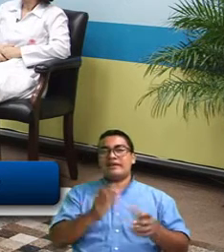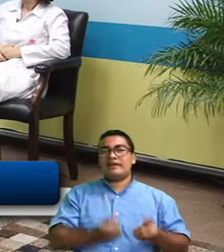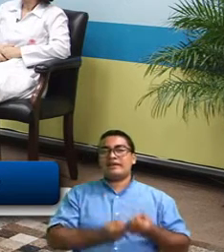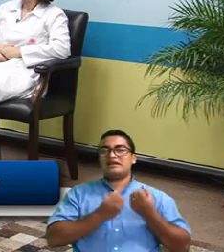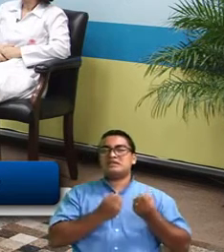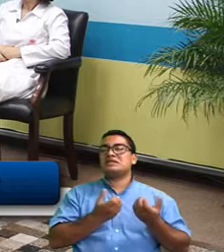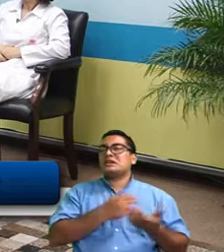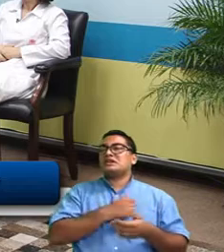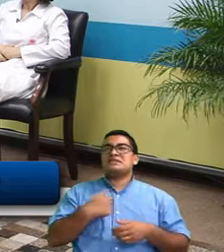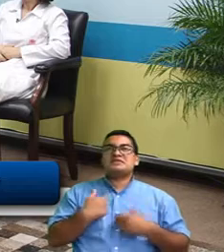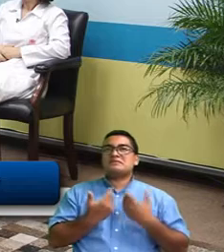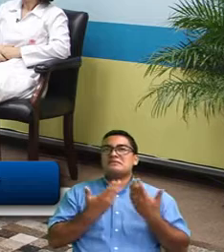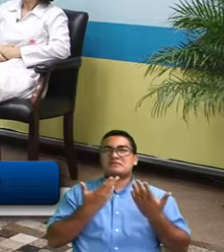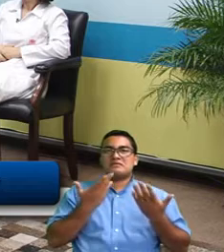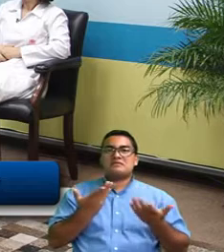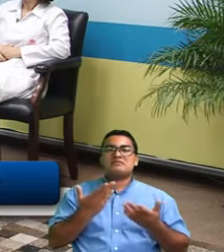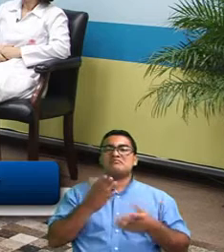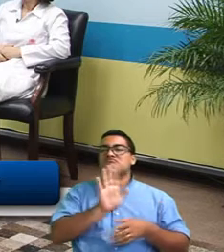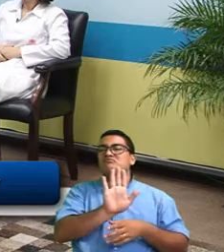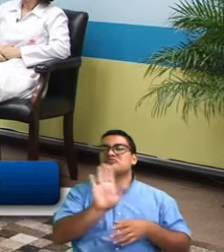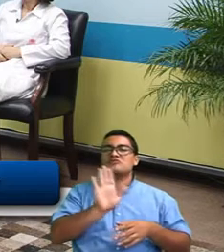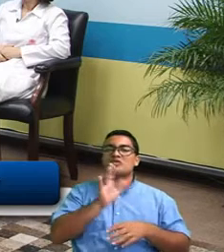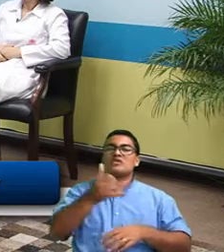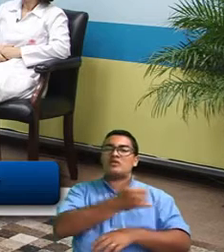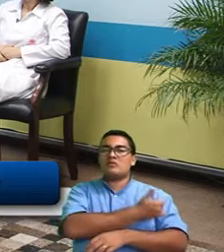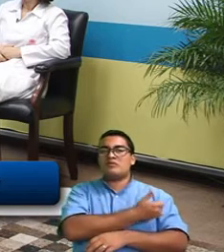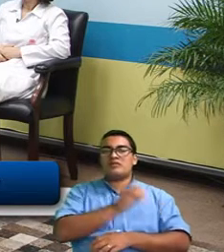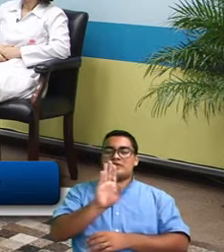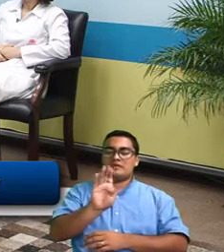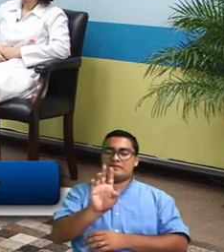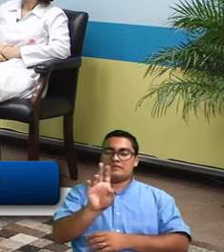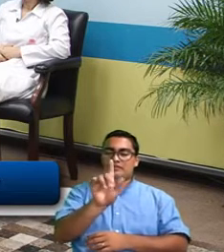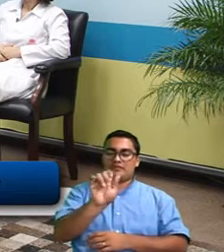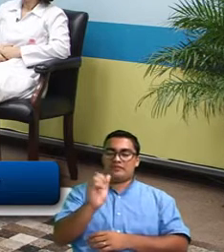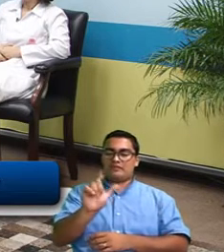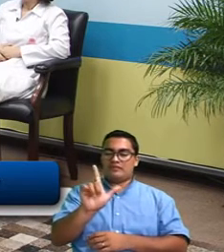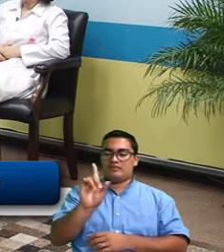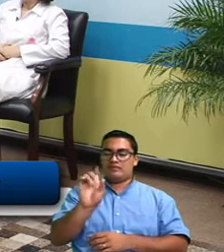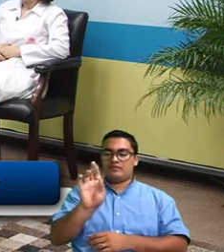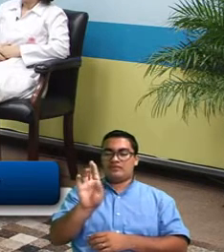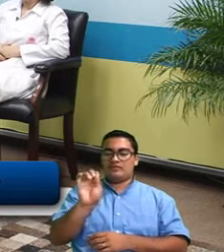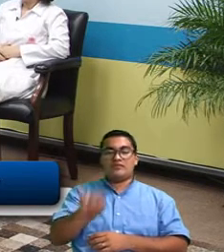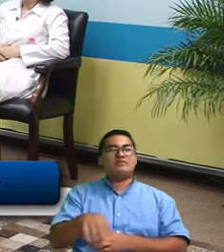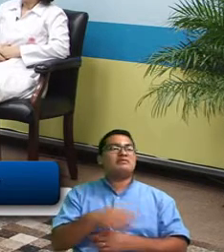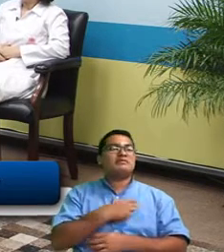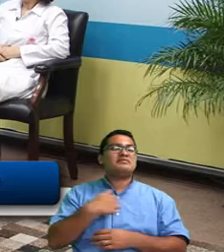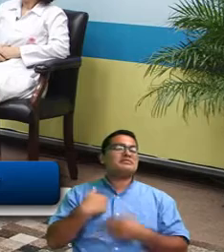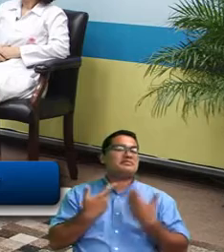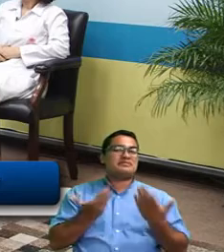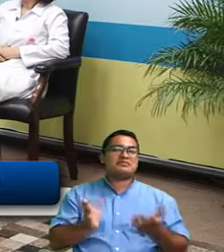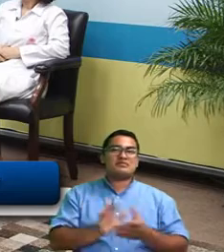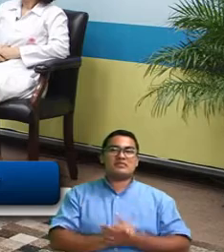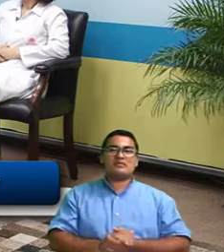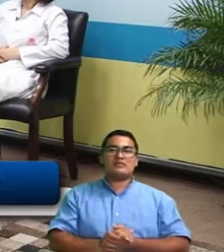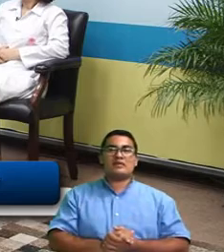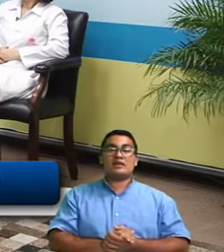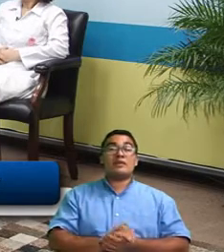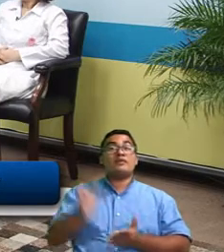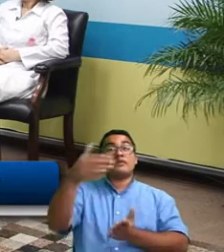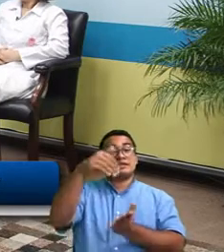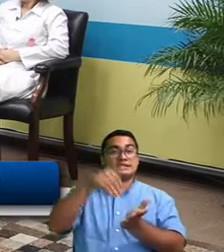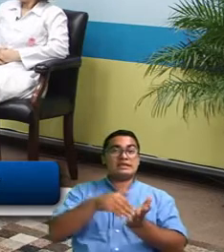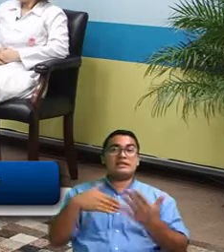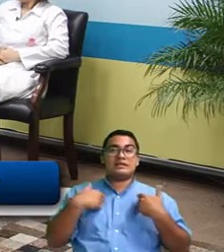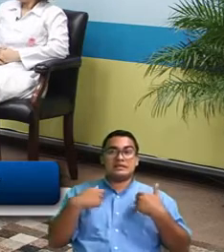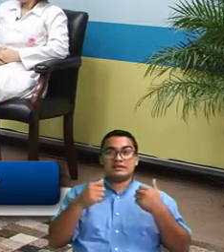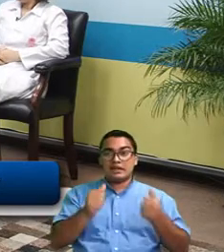procedimiento que hacen ustedes como hospital para atender a este paciente, a esta paciente? Bueno, generalmente los centros de salud la